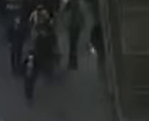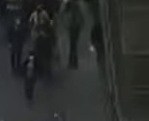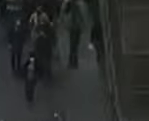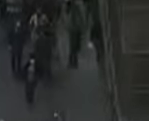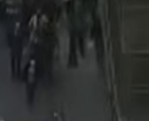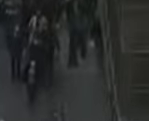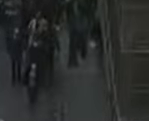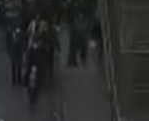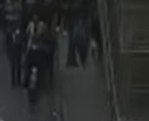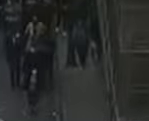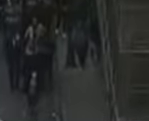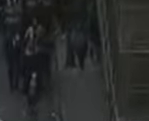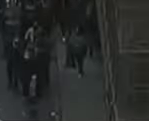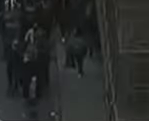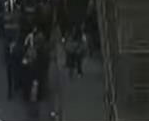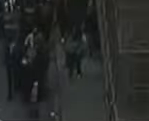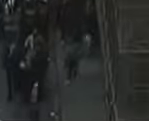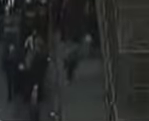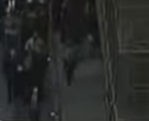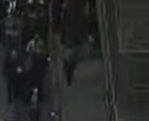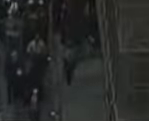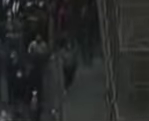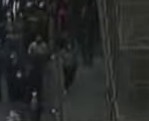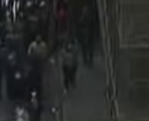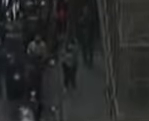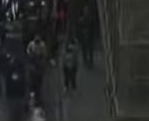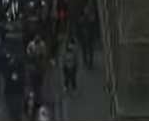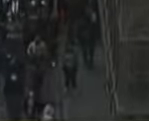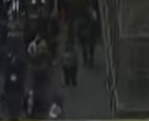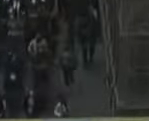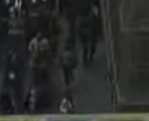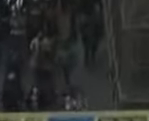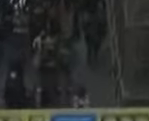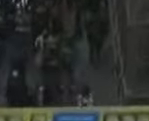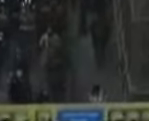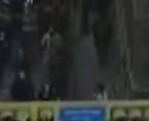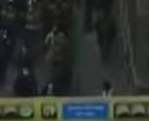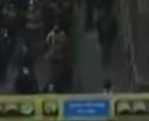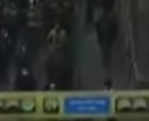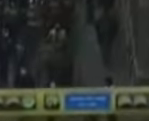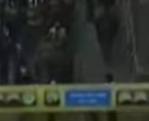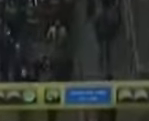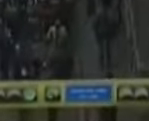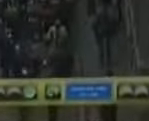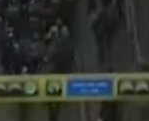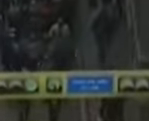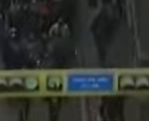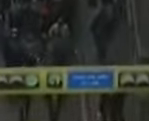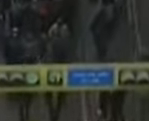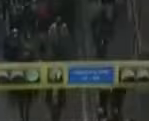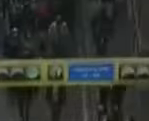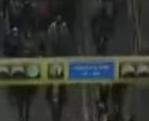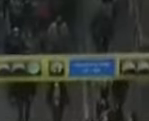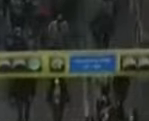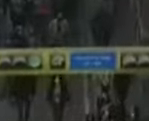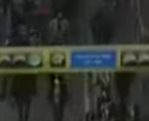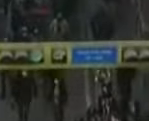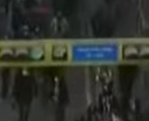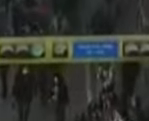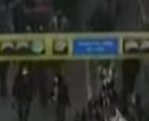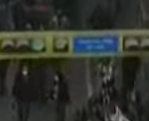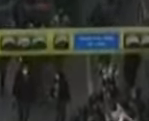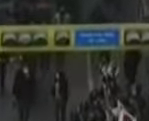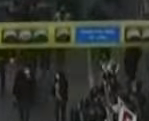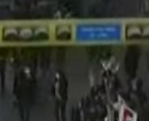sonríen y otros solo, bueno, aprecian lo que viene sucediendo. Ya nos acercamos a la avenida